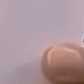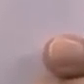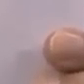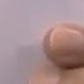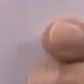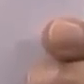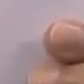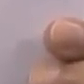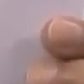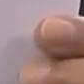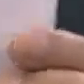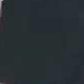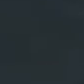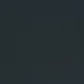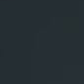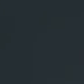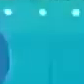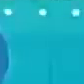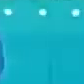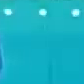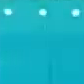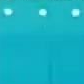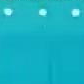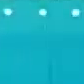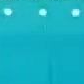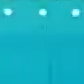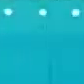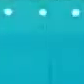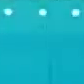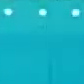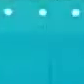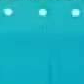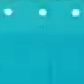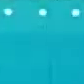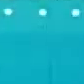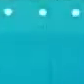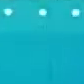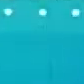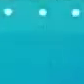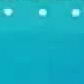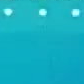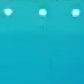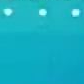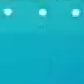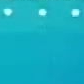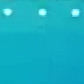y todos los demás miembros de esa delegación esto es importante saberlo